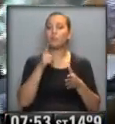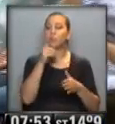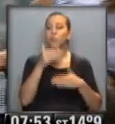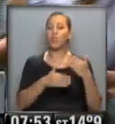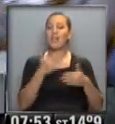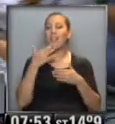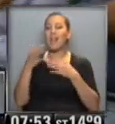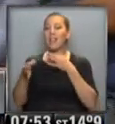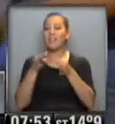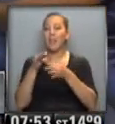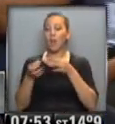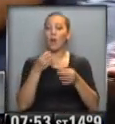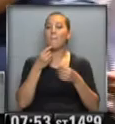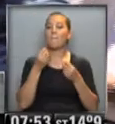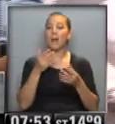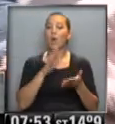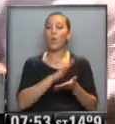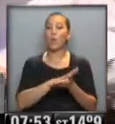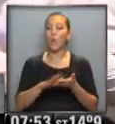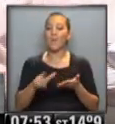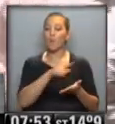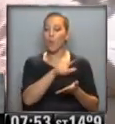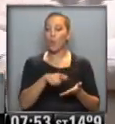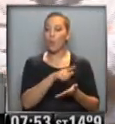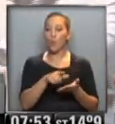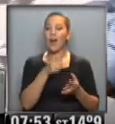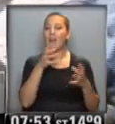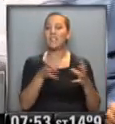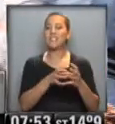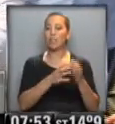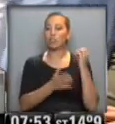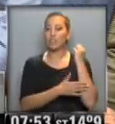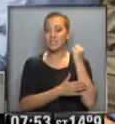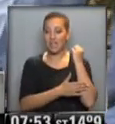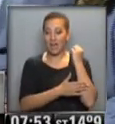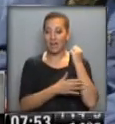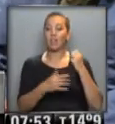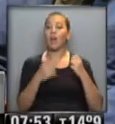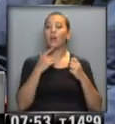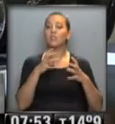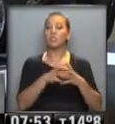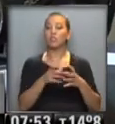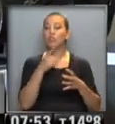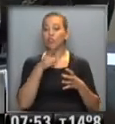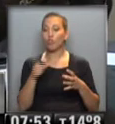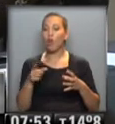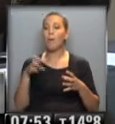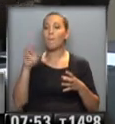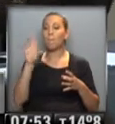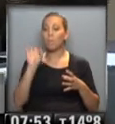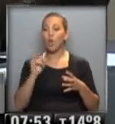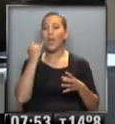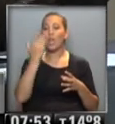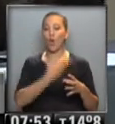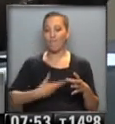de diálogo para la conformación de un nuevo espacio alternativo de centroizquierda en la ciudad de Buenos Aires, opositor tanto al PRO como al